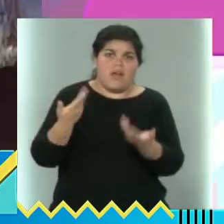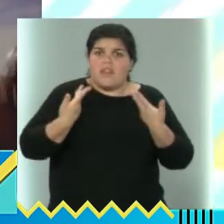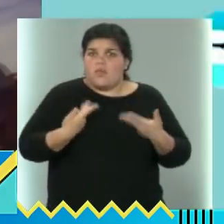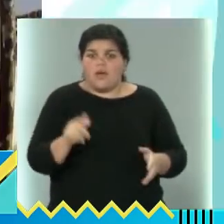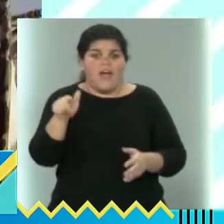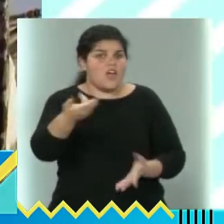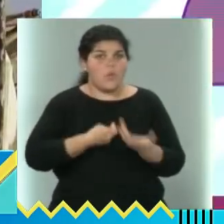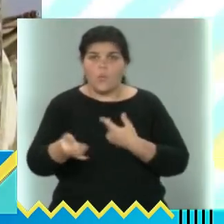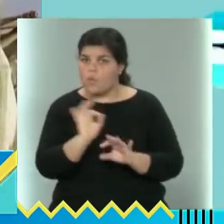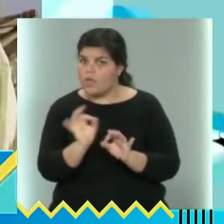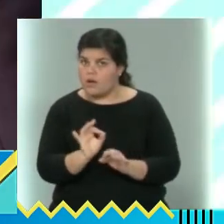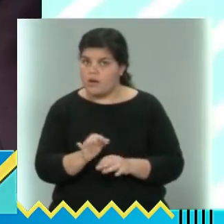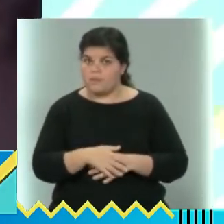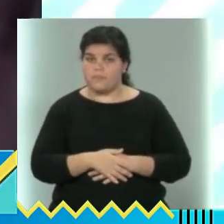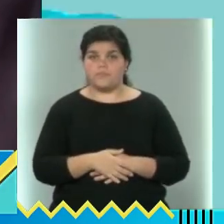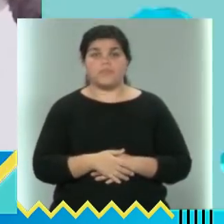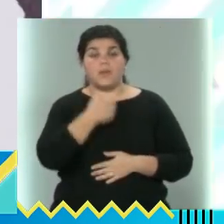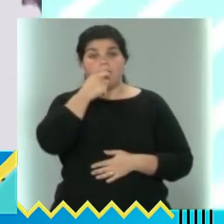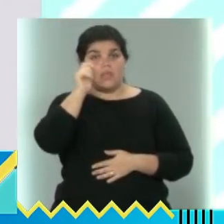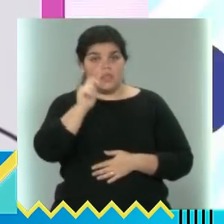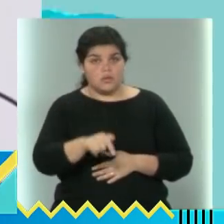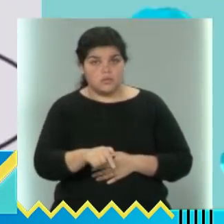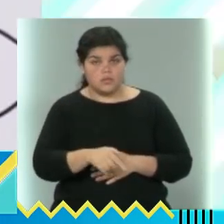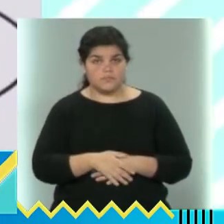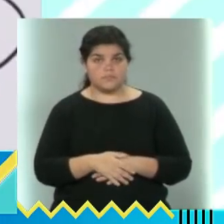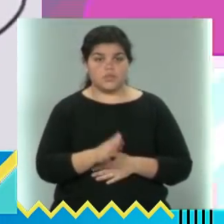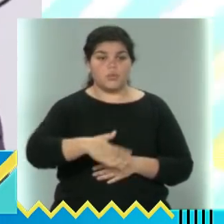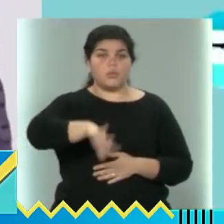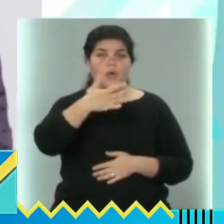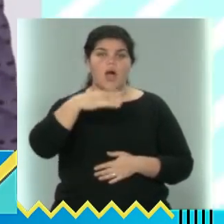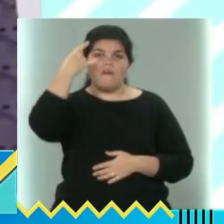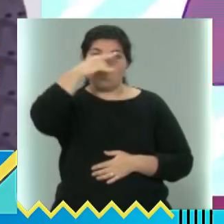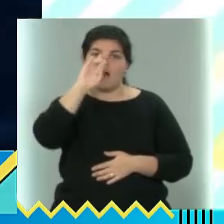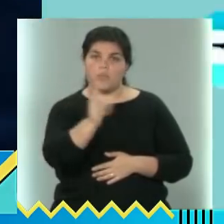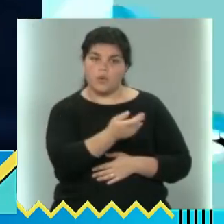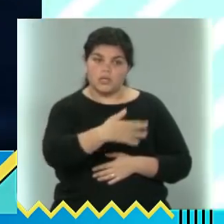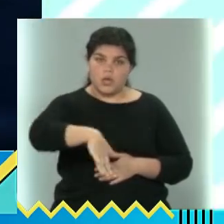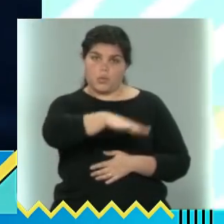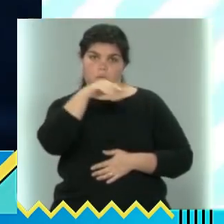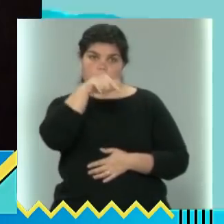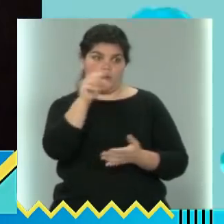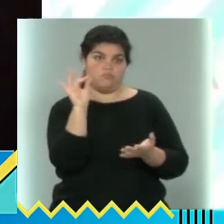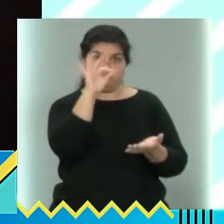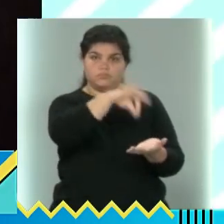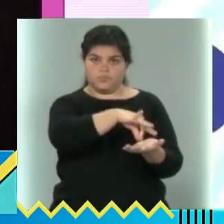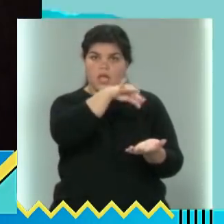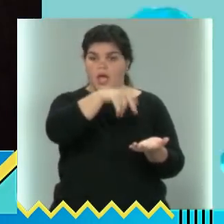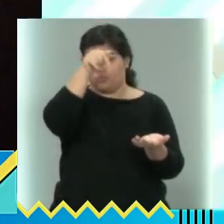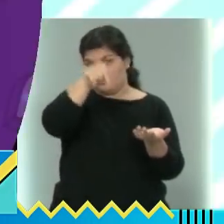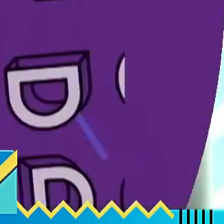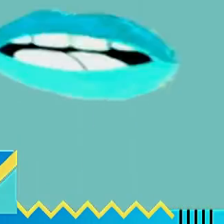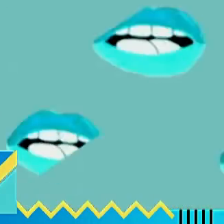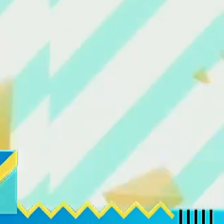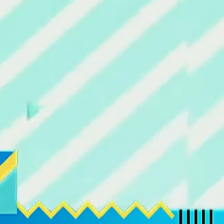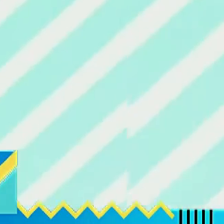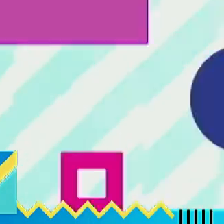cuentan. En Mendoza, específicamente, la formación Vaca Muerta, que es el objetivo geológico que tenemos en el sur y otras que